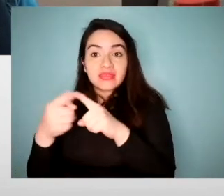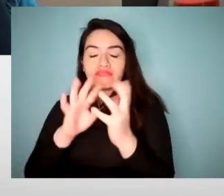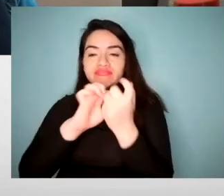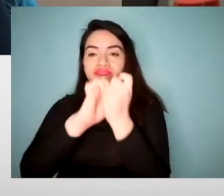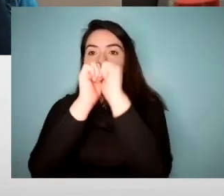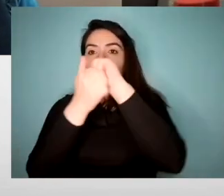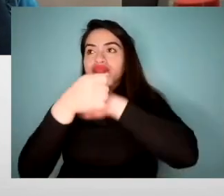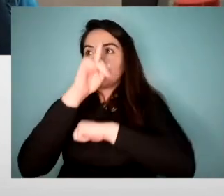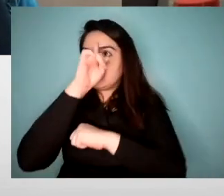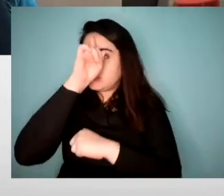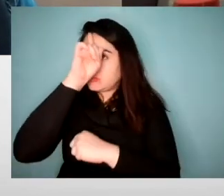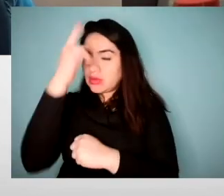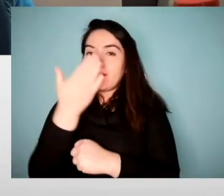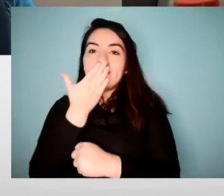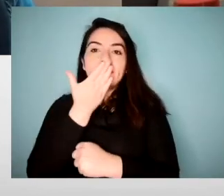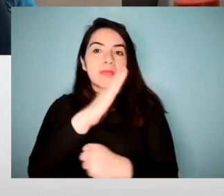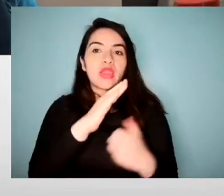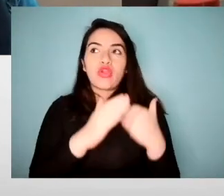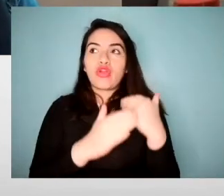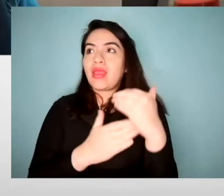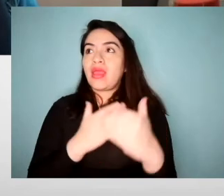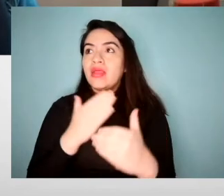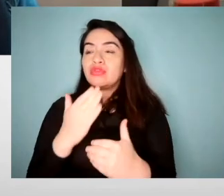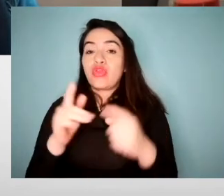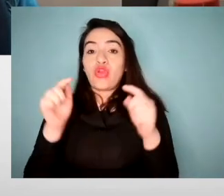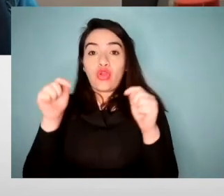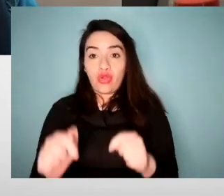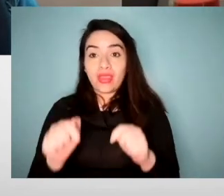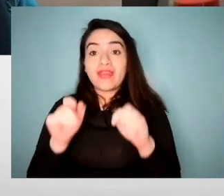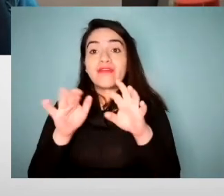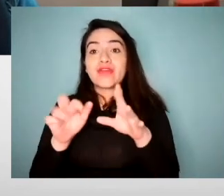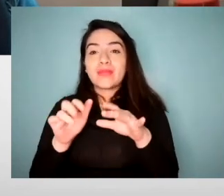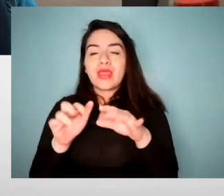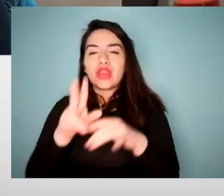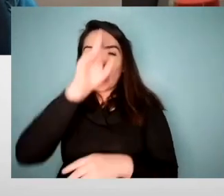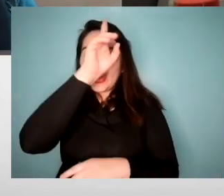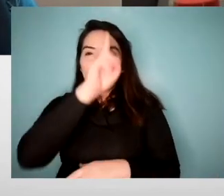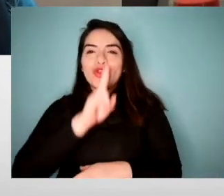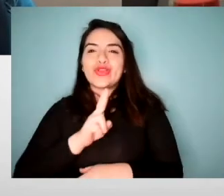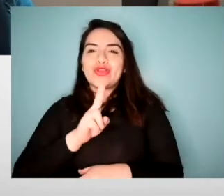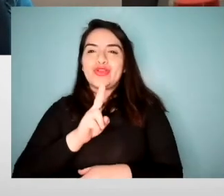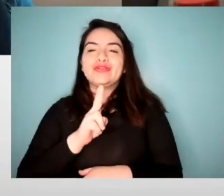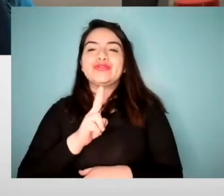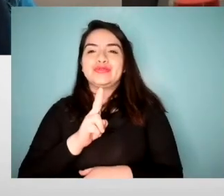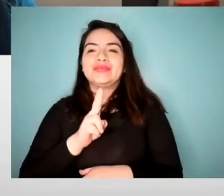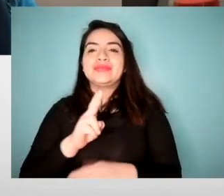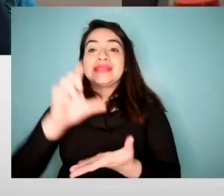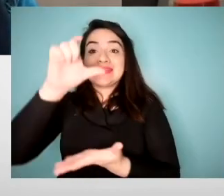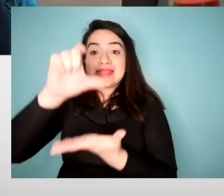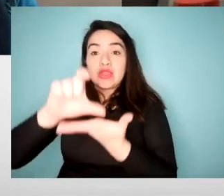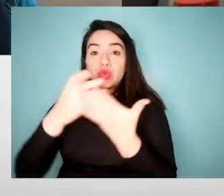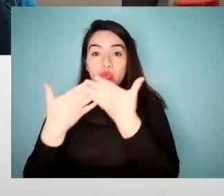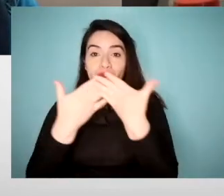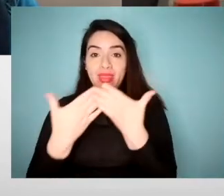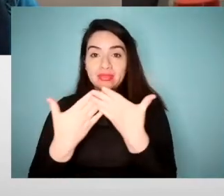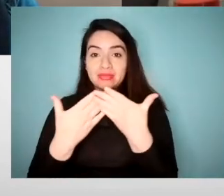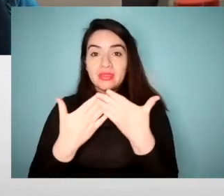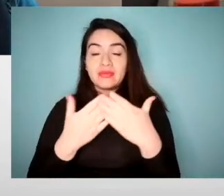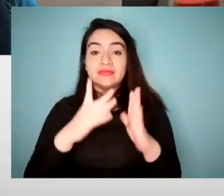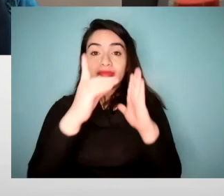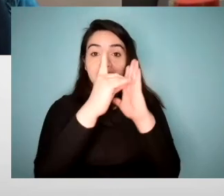esas adaptaciones. Hoy en día los bioinformáticos han tenido un rol ya más bien en centros de salud con el procesamiento de datos